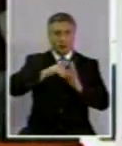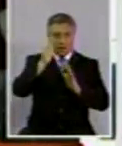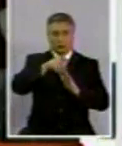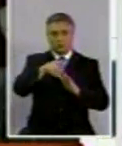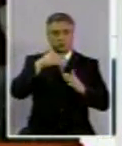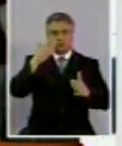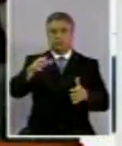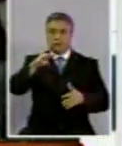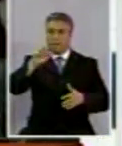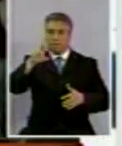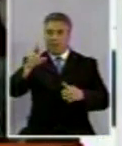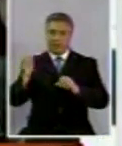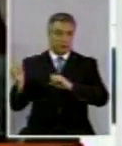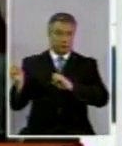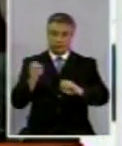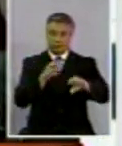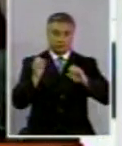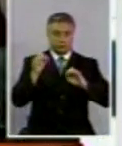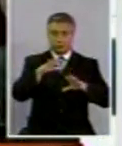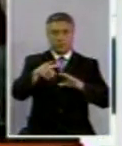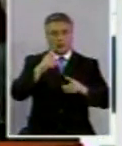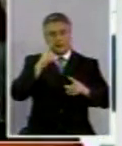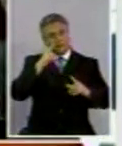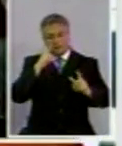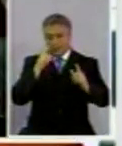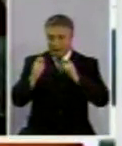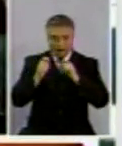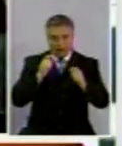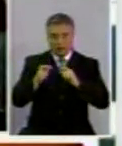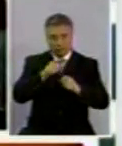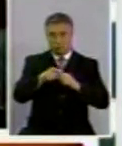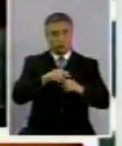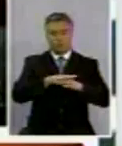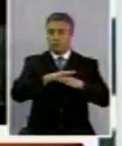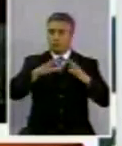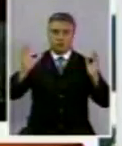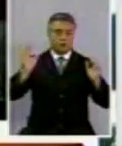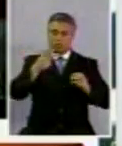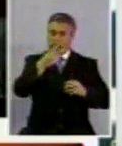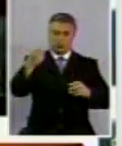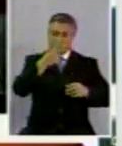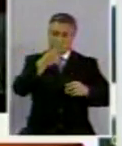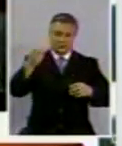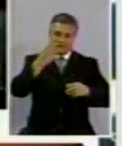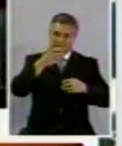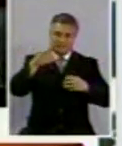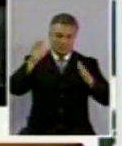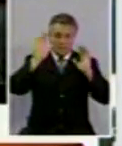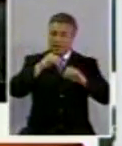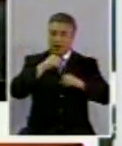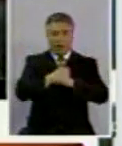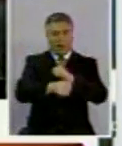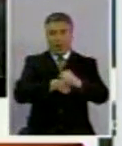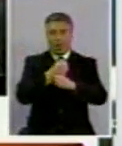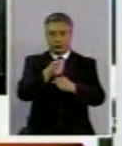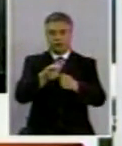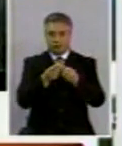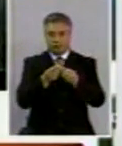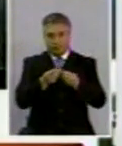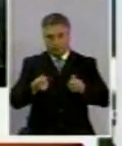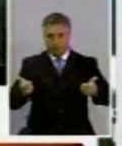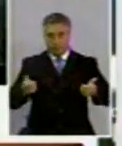la mayoría de ellas terminan en el mar, son un peligro para la fauna marina y tardan decenas de años en desaparecer. Lo que buscan